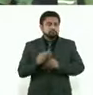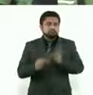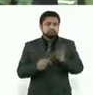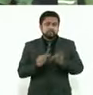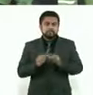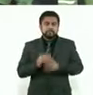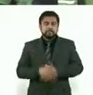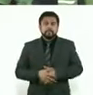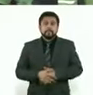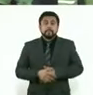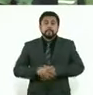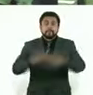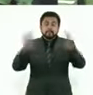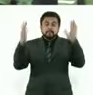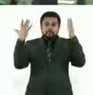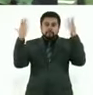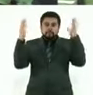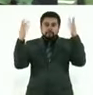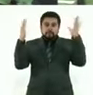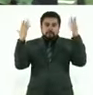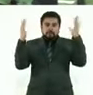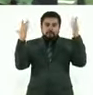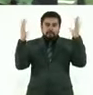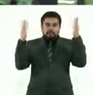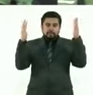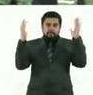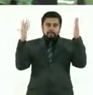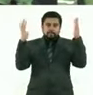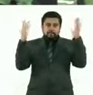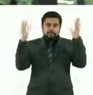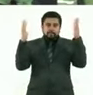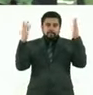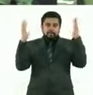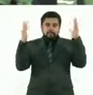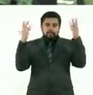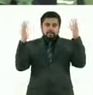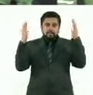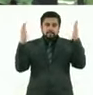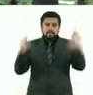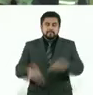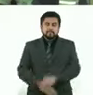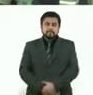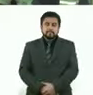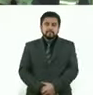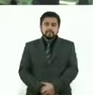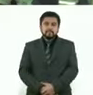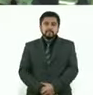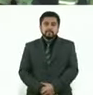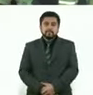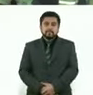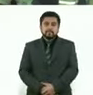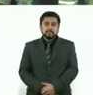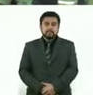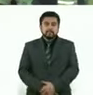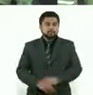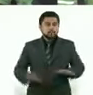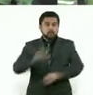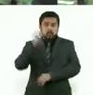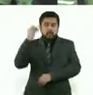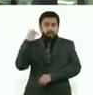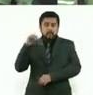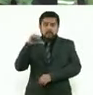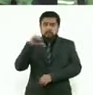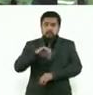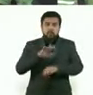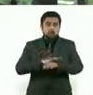Agradecemos el mensaje que nos ha dirigido la doctora Claudia Sheinbaum Pardo, jefa de gobierno de la Ciudad de México. Y así finalizamos este